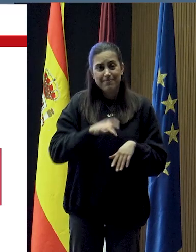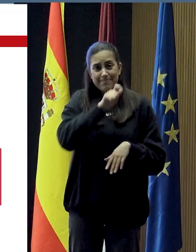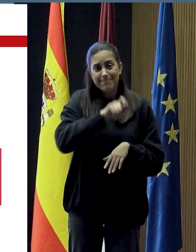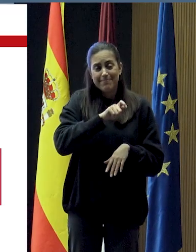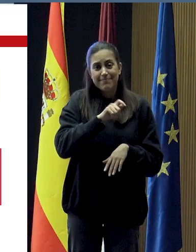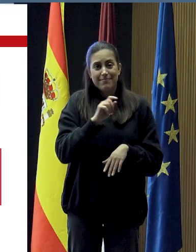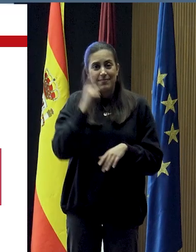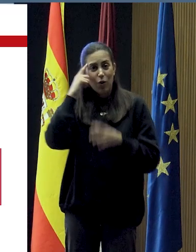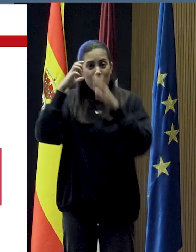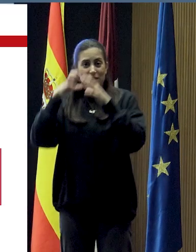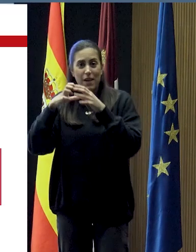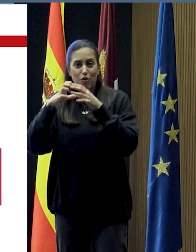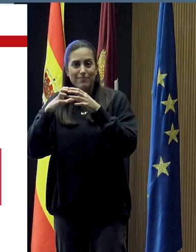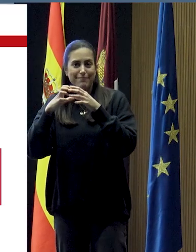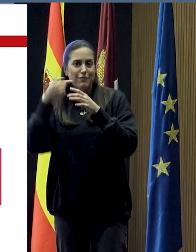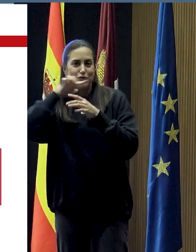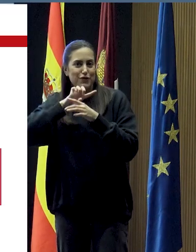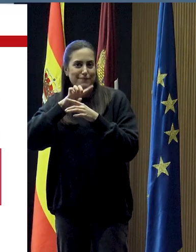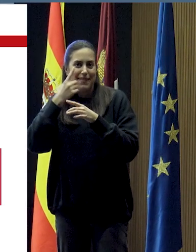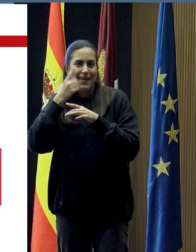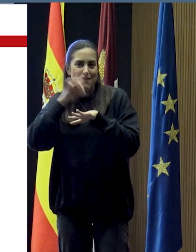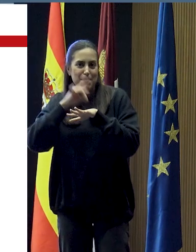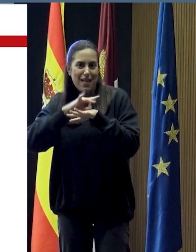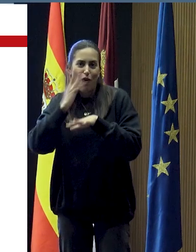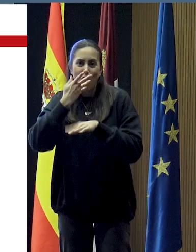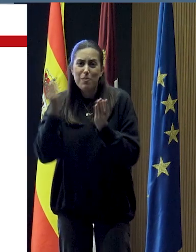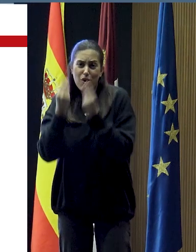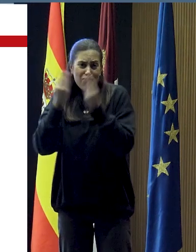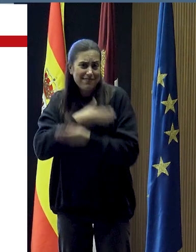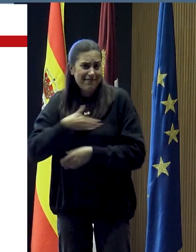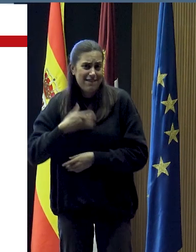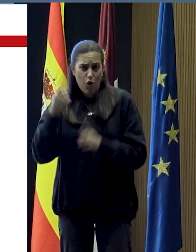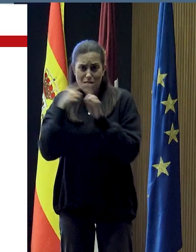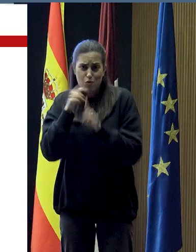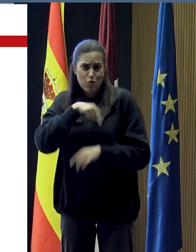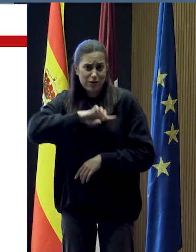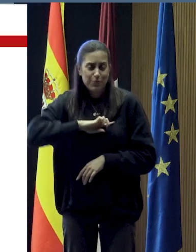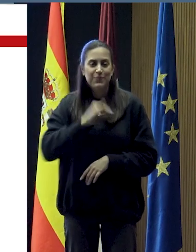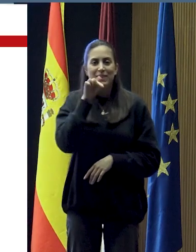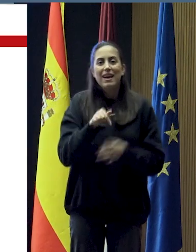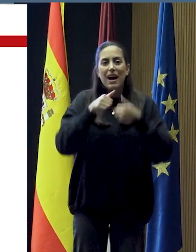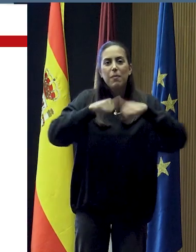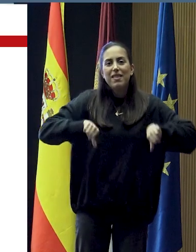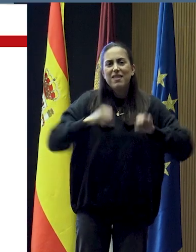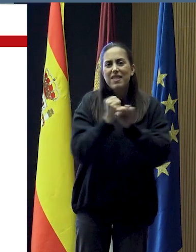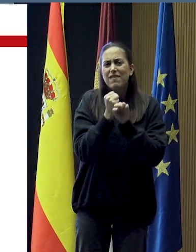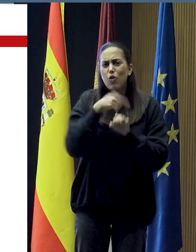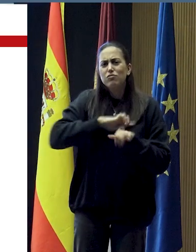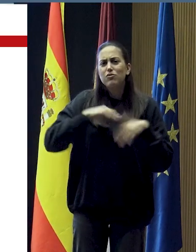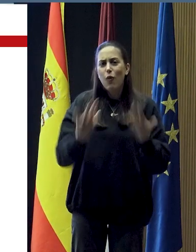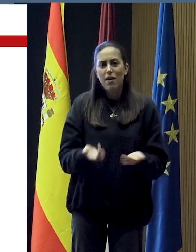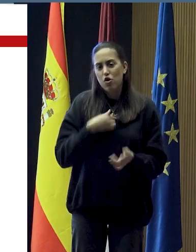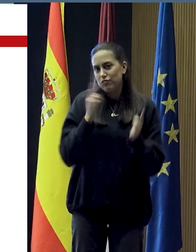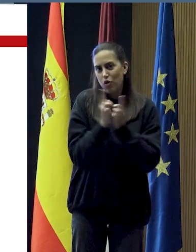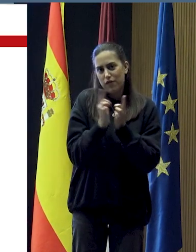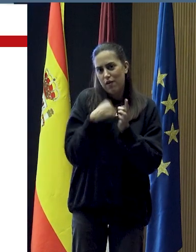a partir del cerebro humano qué es lo que está pasando ahí, ¿vale? Entonces, ¿qué hacemos nosotros aquí en Albacete? Voy a ser muy breve, no me voy a enrollar